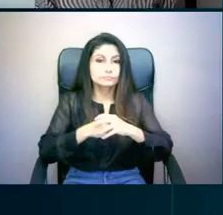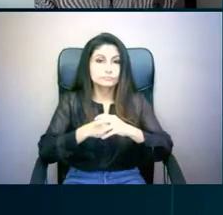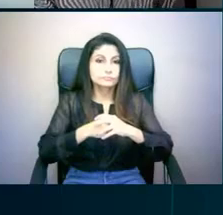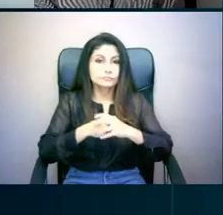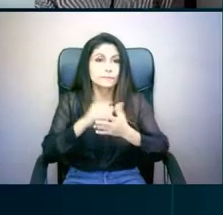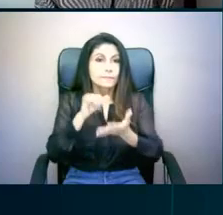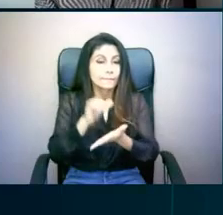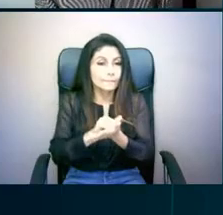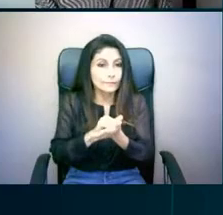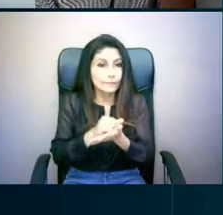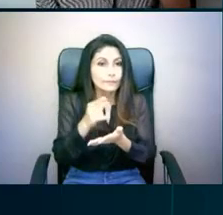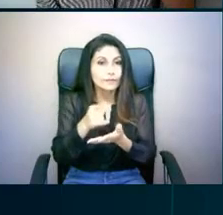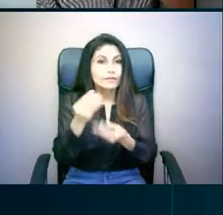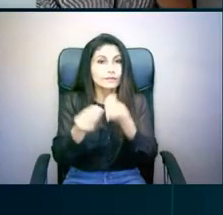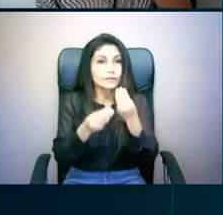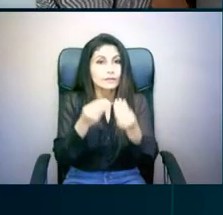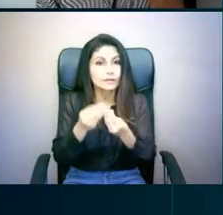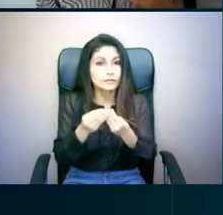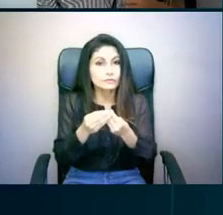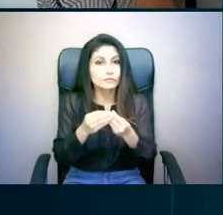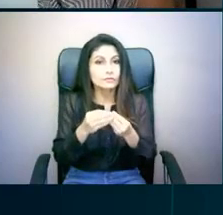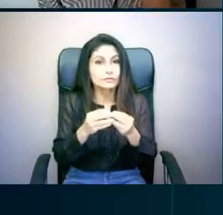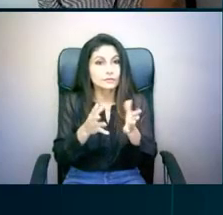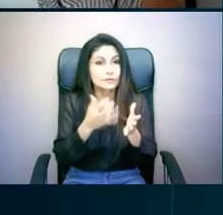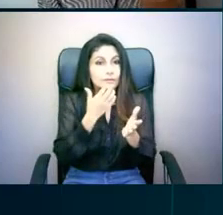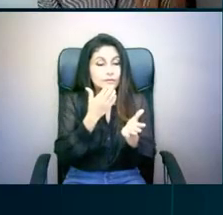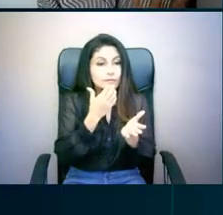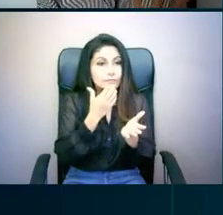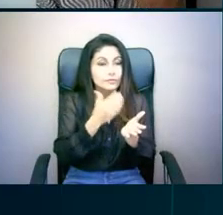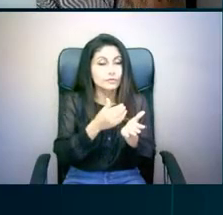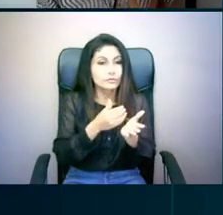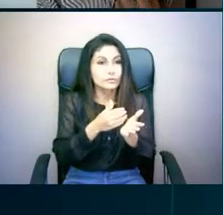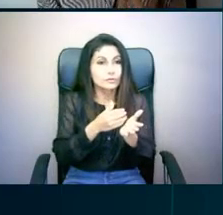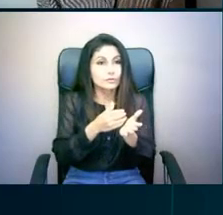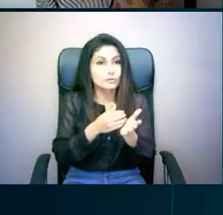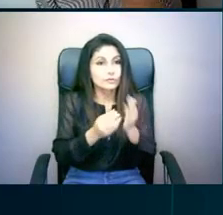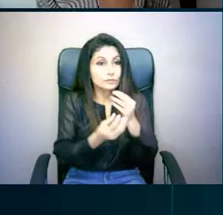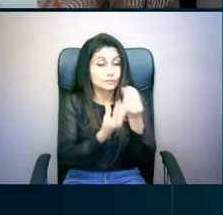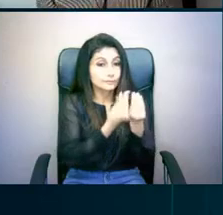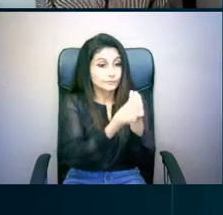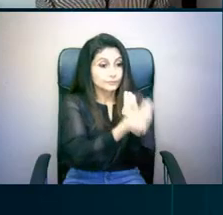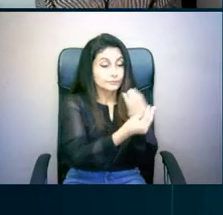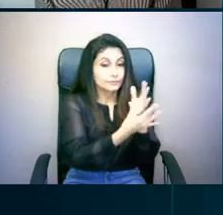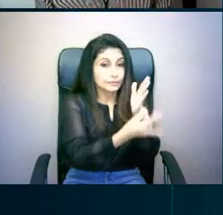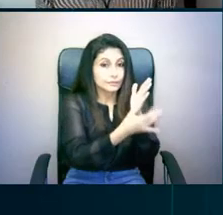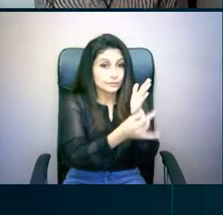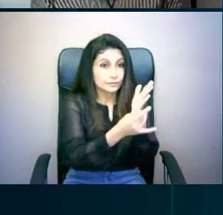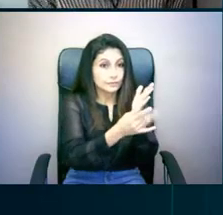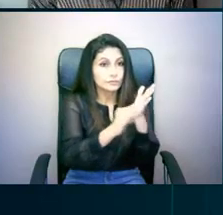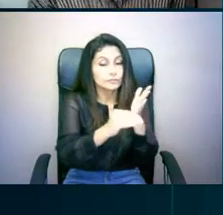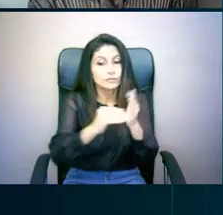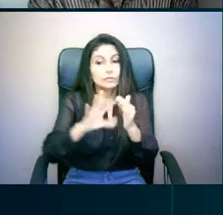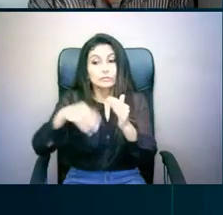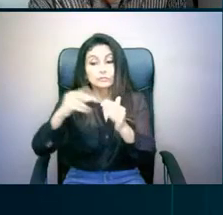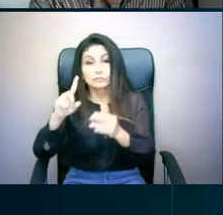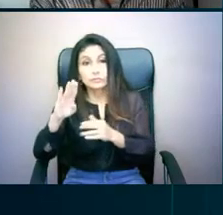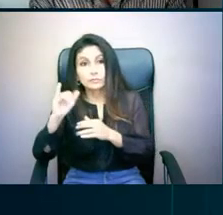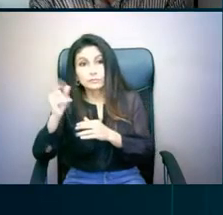esto hace que al extraer los lípidos, pues se nos disminuya la capacidad de producción de biogás.